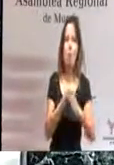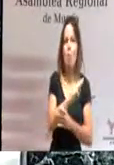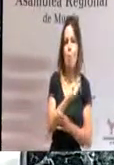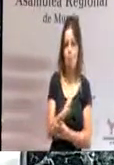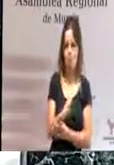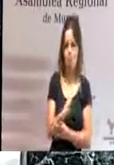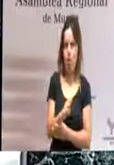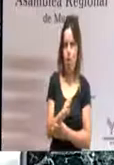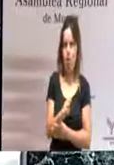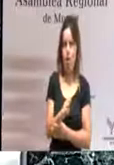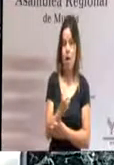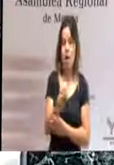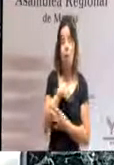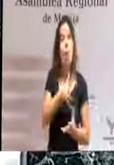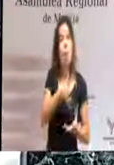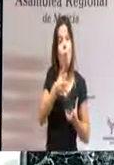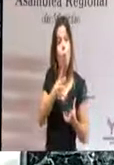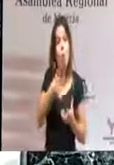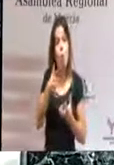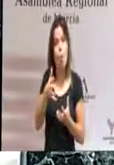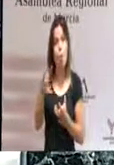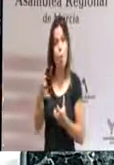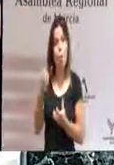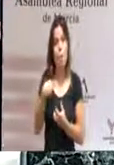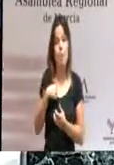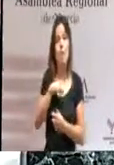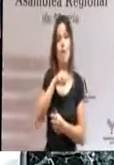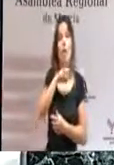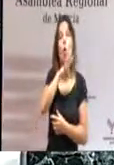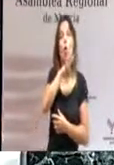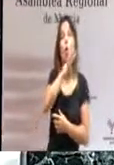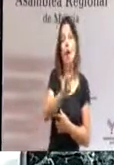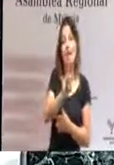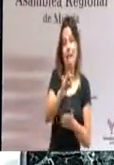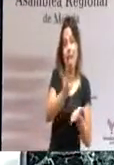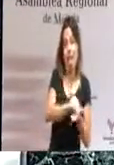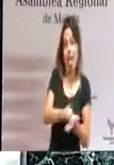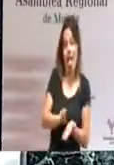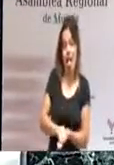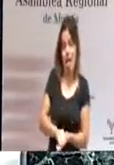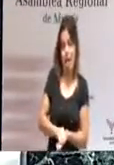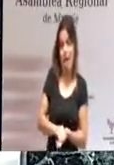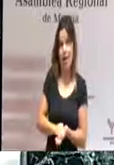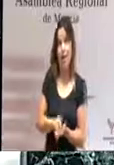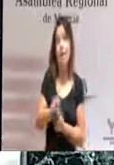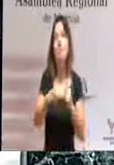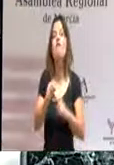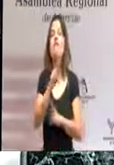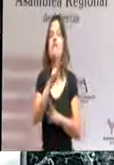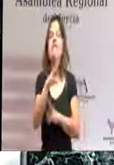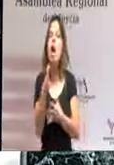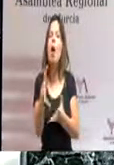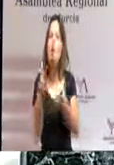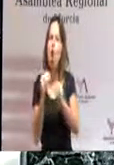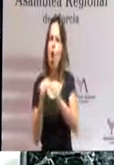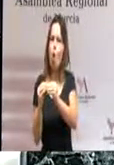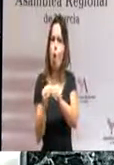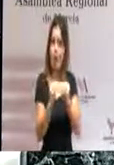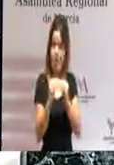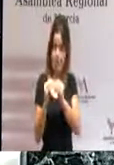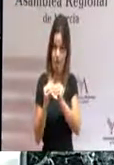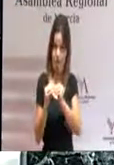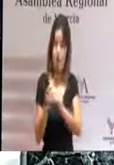Popular. Y hemos conseguido, de esas 40 registradas, 23 aprobarlas por unanimidad